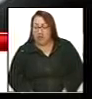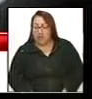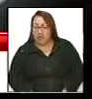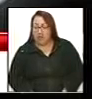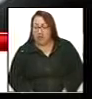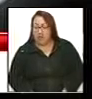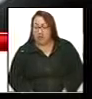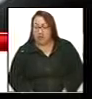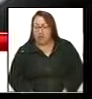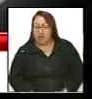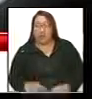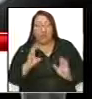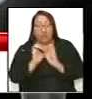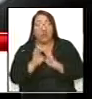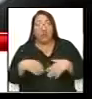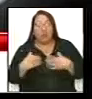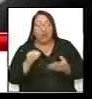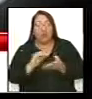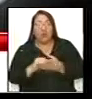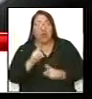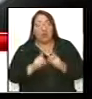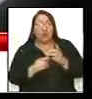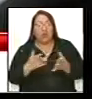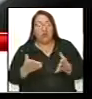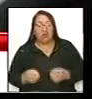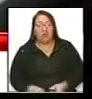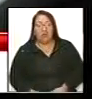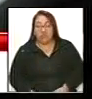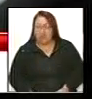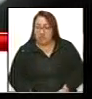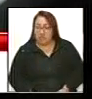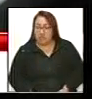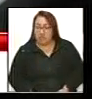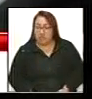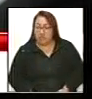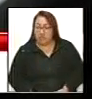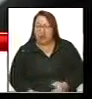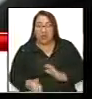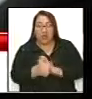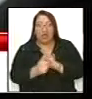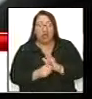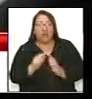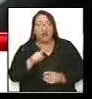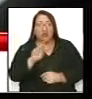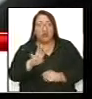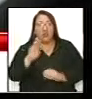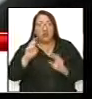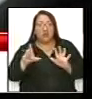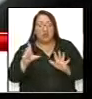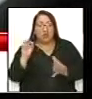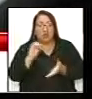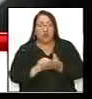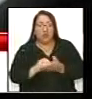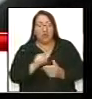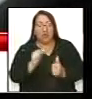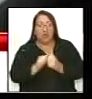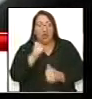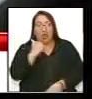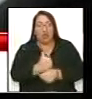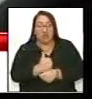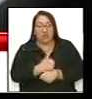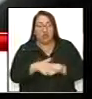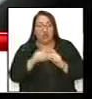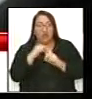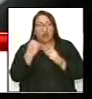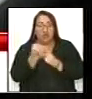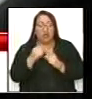nosotros vemos que podríamos afinarla en algunos aspectos. Por ejemplo, en el artículo 147 se establece la obligación de las